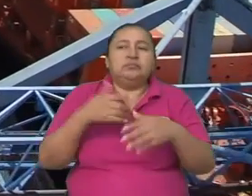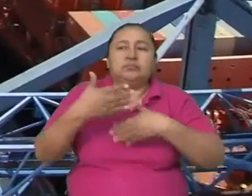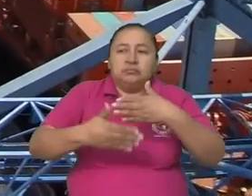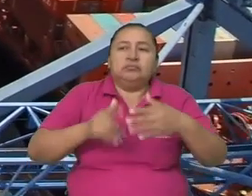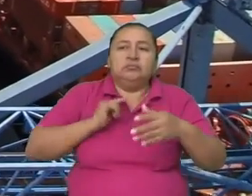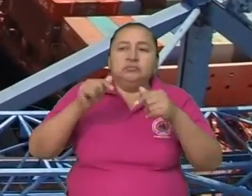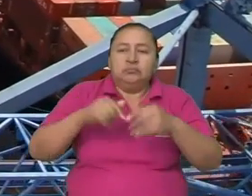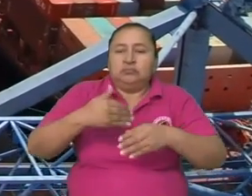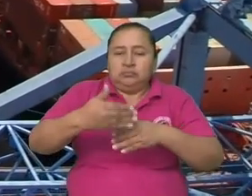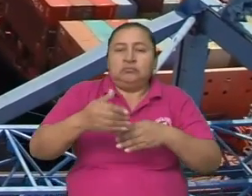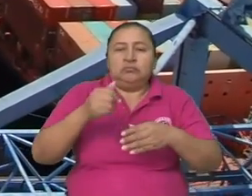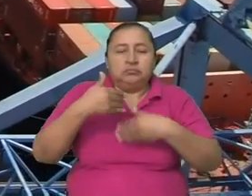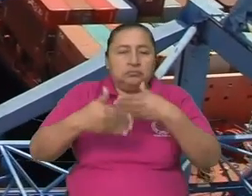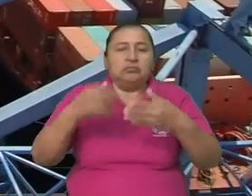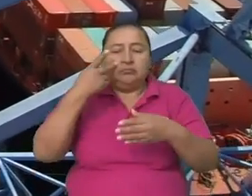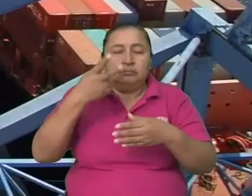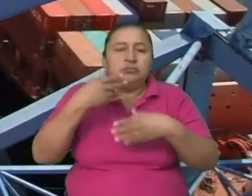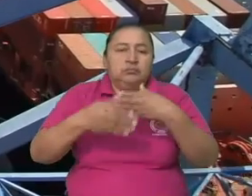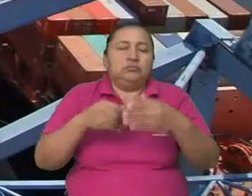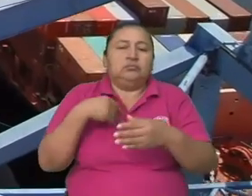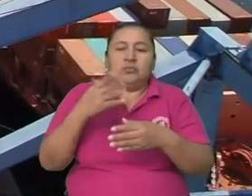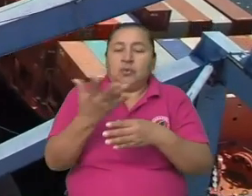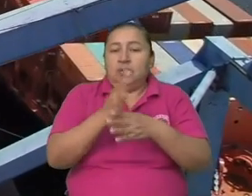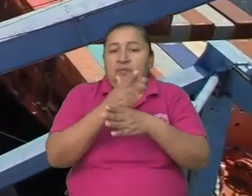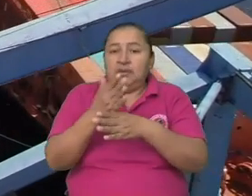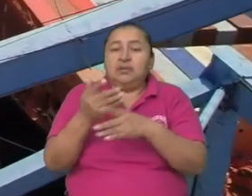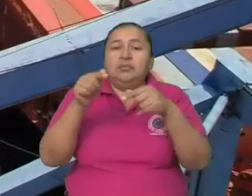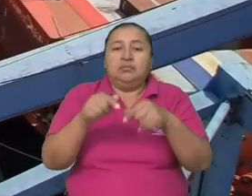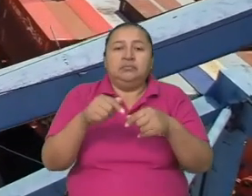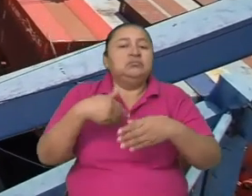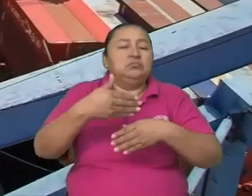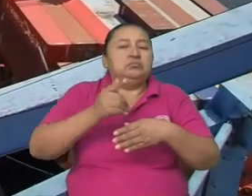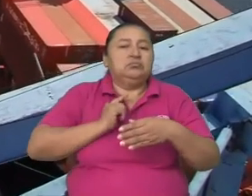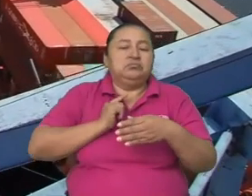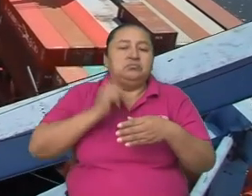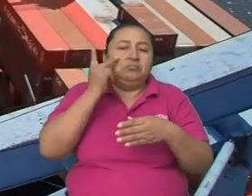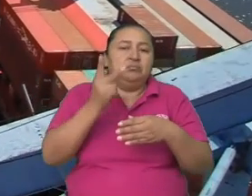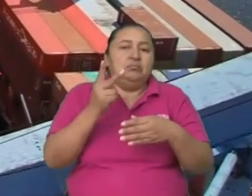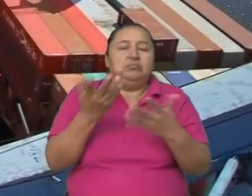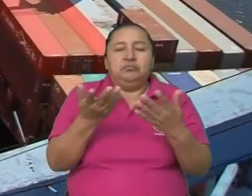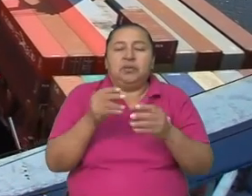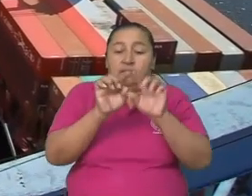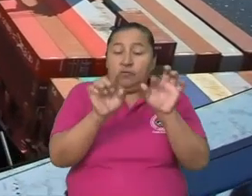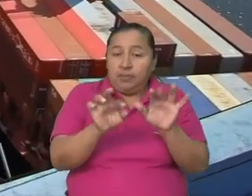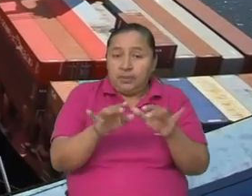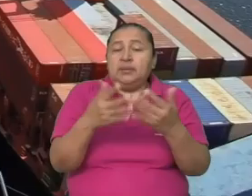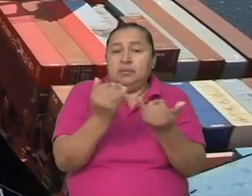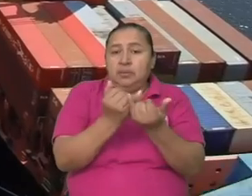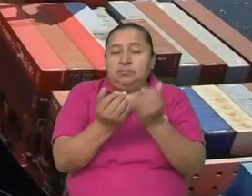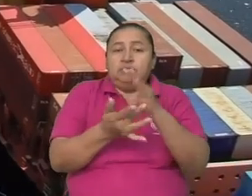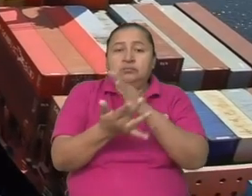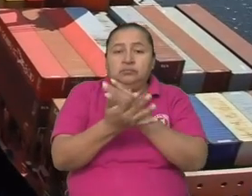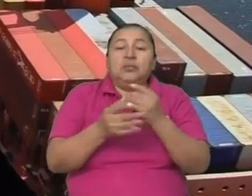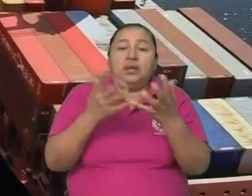montamos, pero vamos a valorar otras tecnologías en lo que es la parte de informática. Queremos